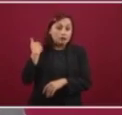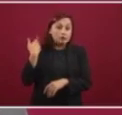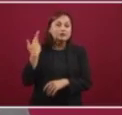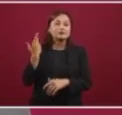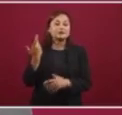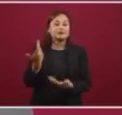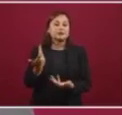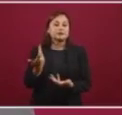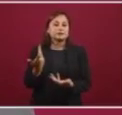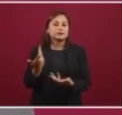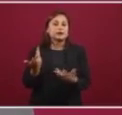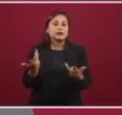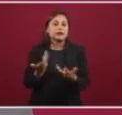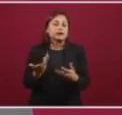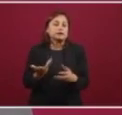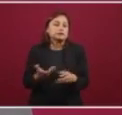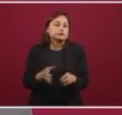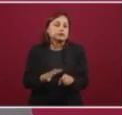como se hacía antes,